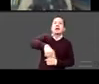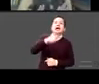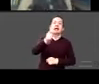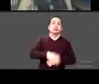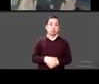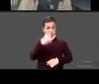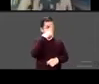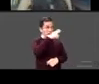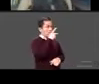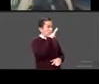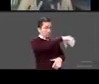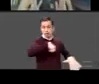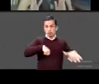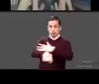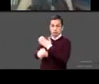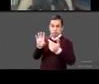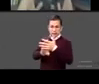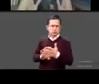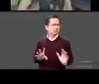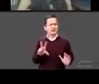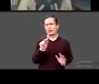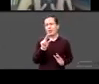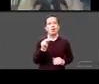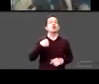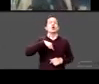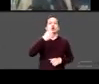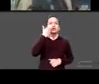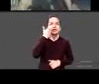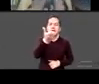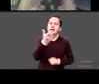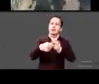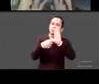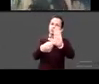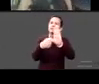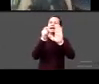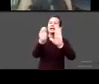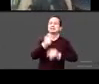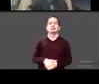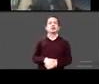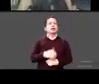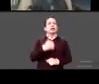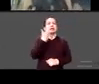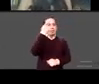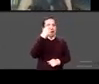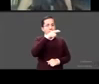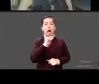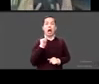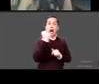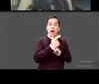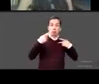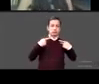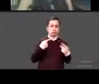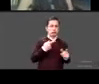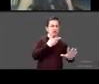castigo corporal. Lo que queremos es dejar claro que el castigo, que toda la violencia que sucede contra cualquier persona está mal y